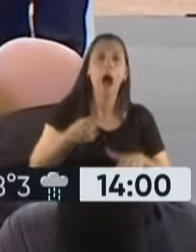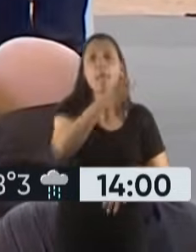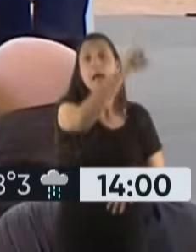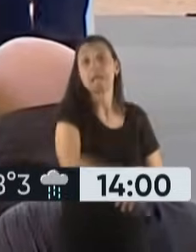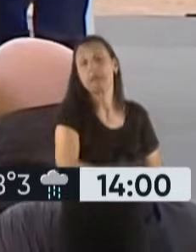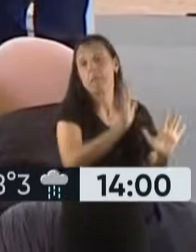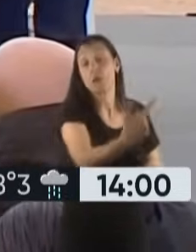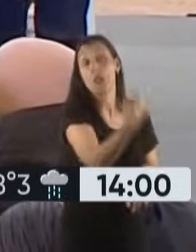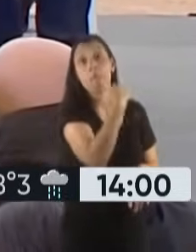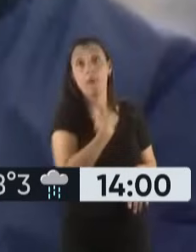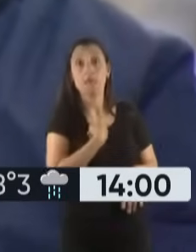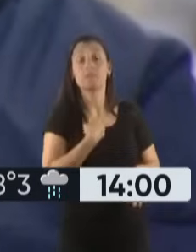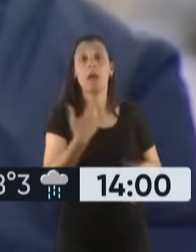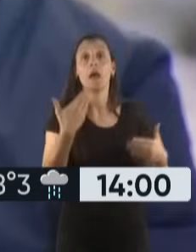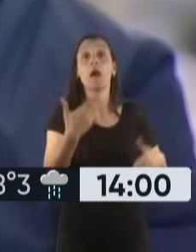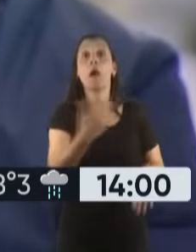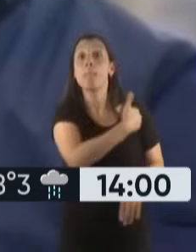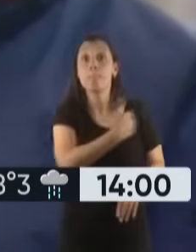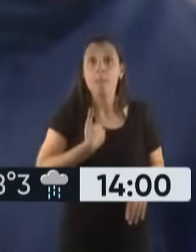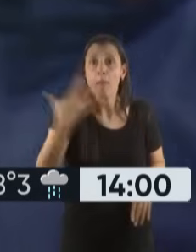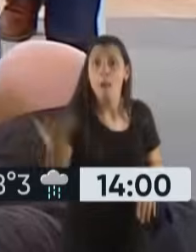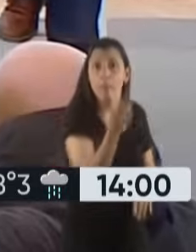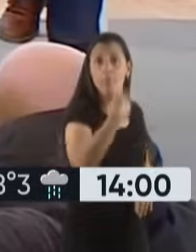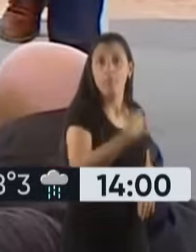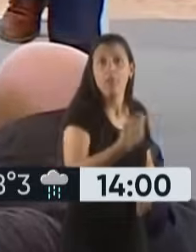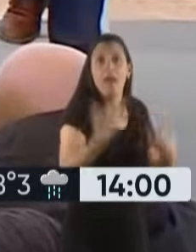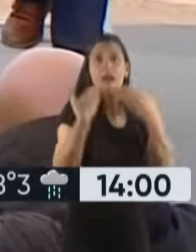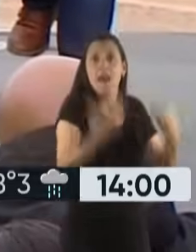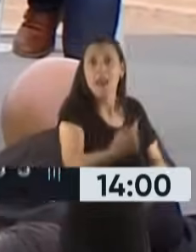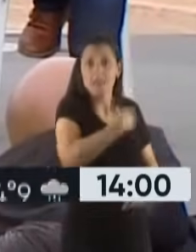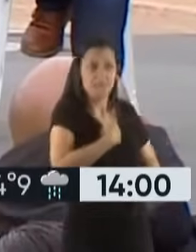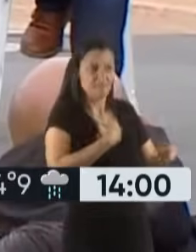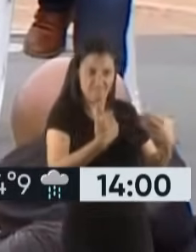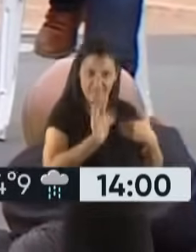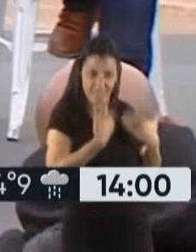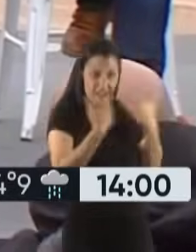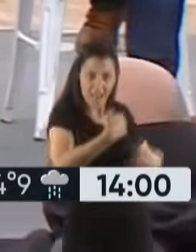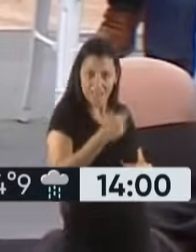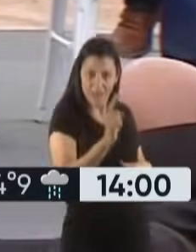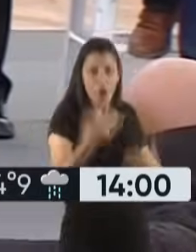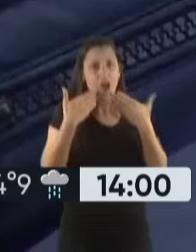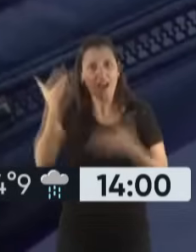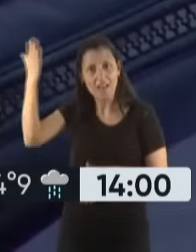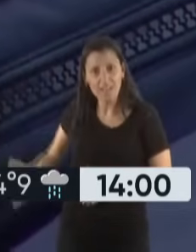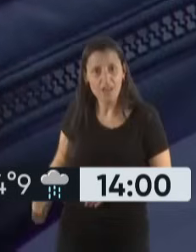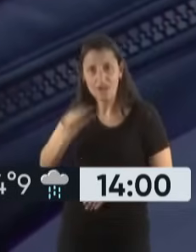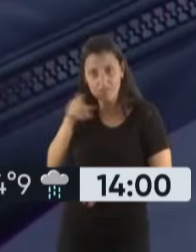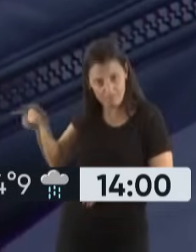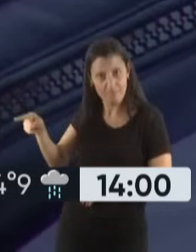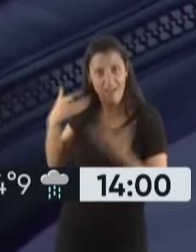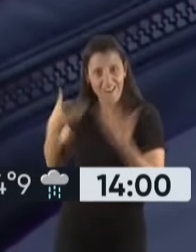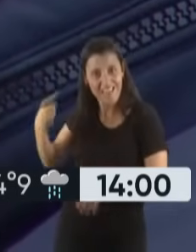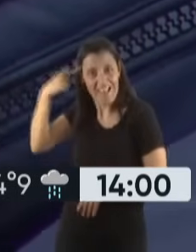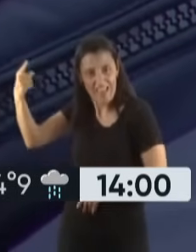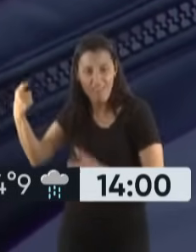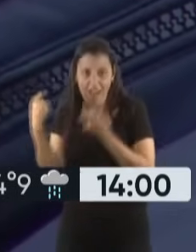alguien y me dice, mi mamá se jubiló gracias a vos. No, a mí no, a Sergio, que fue el que trajo la idea.